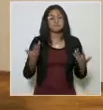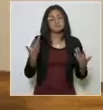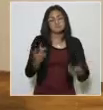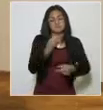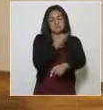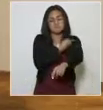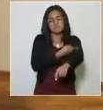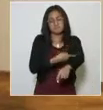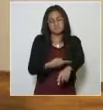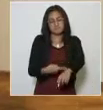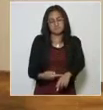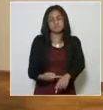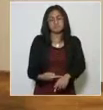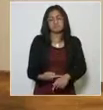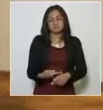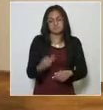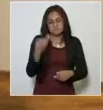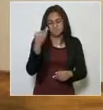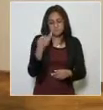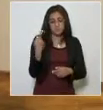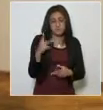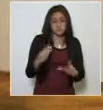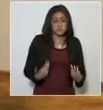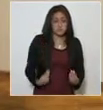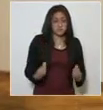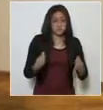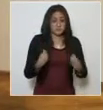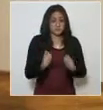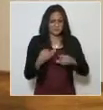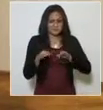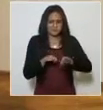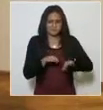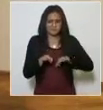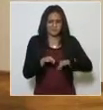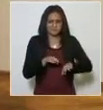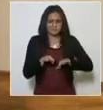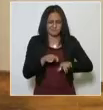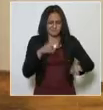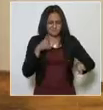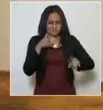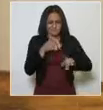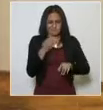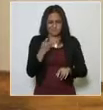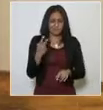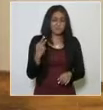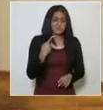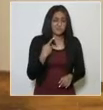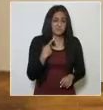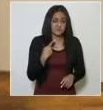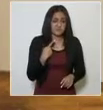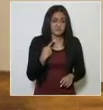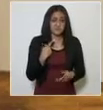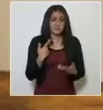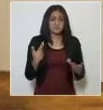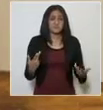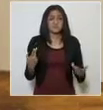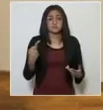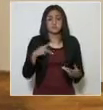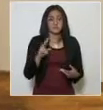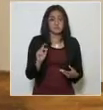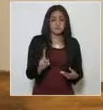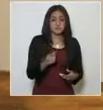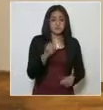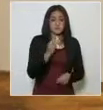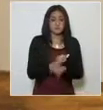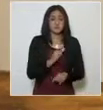de, pues de su vida pública, ¿no? Muy, muy, muy especial, pero así, no es la